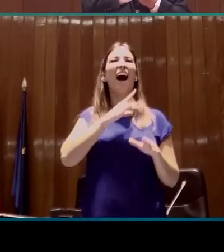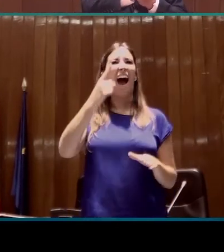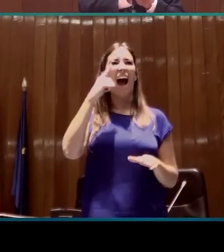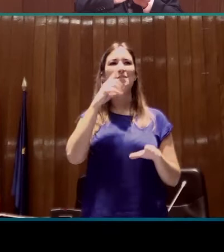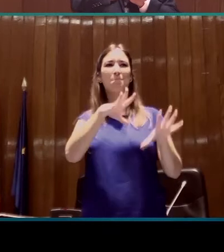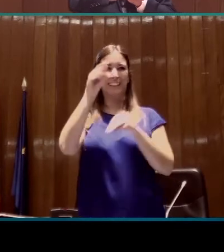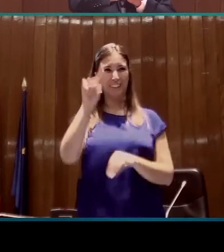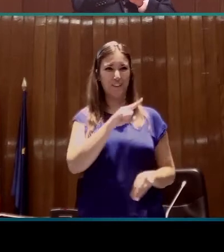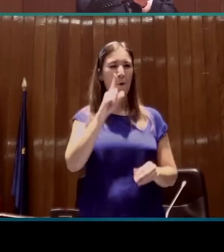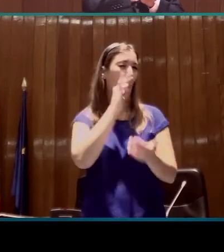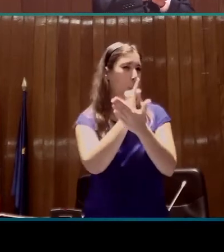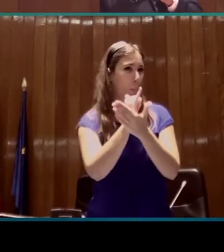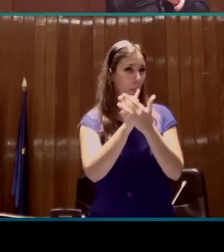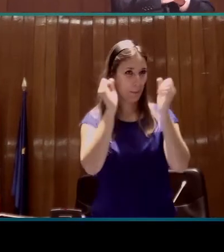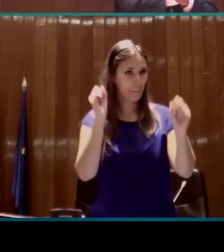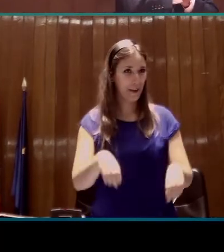que a veces será un